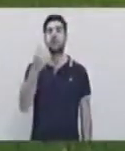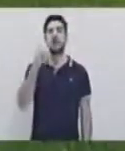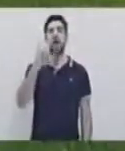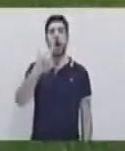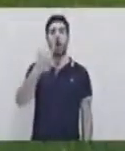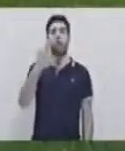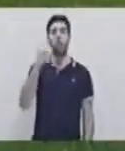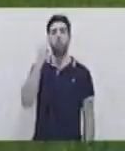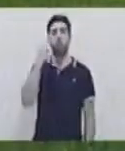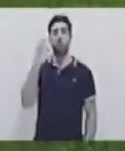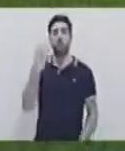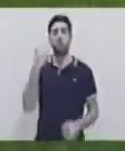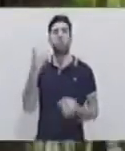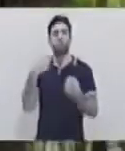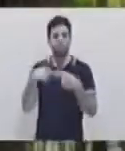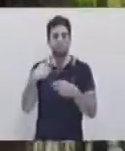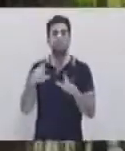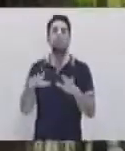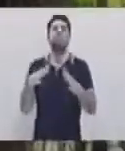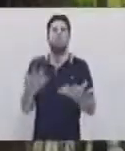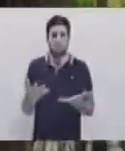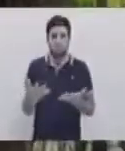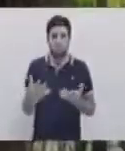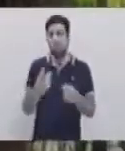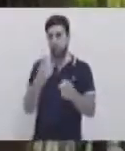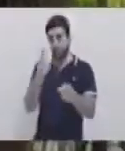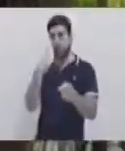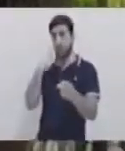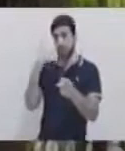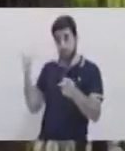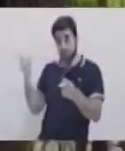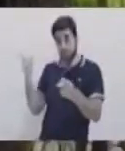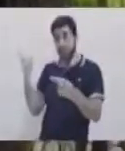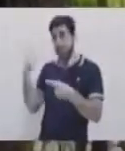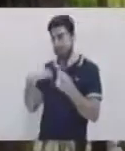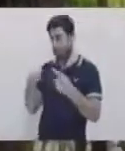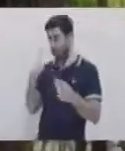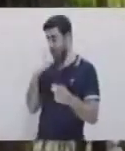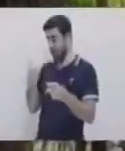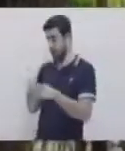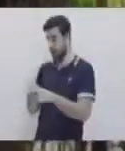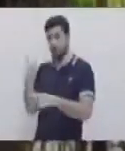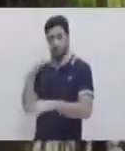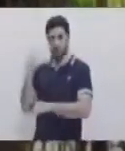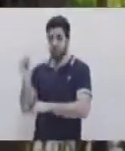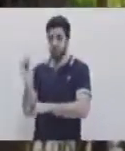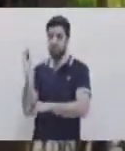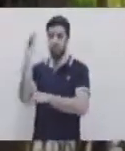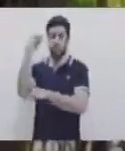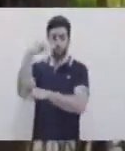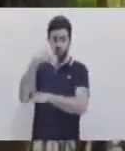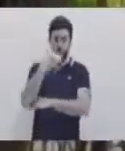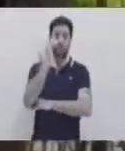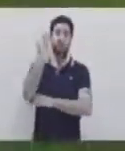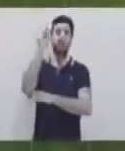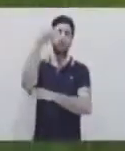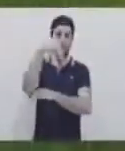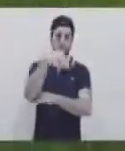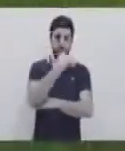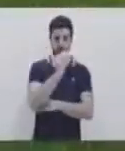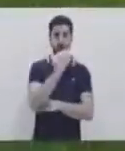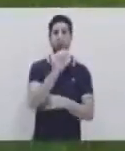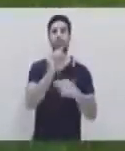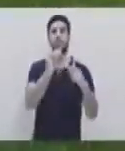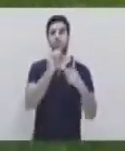nuestra mano haciendo las veces de una trompa de animal y vamos a hacer movimientos lentos hacia adelante,